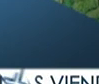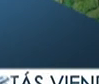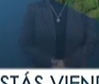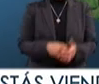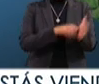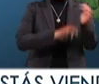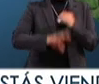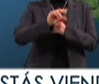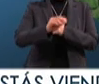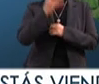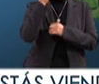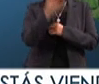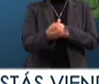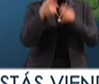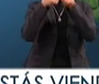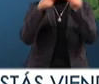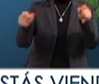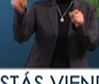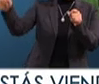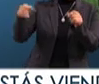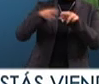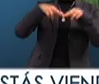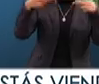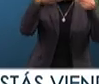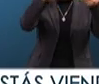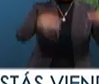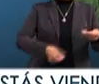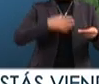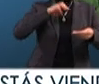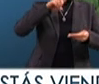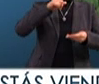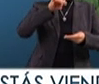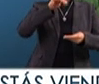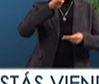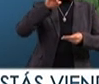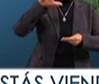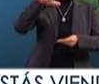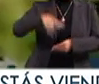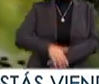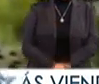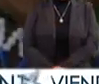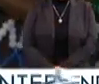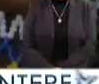en 1984 en Japón se publica el manga Dragon Ball y